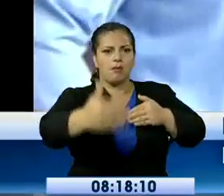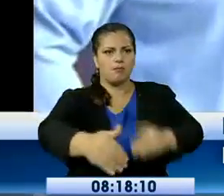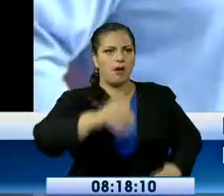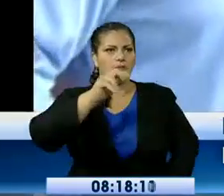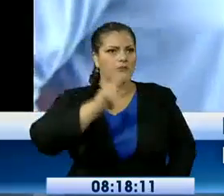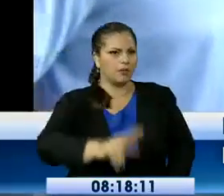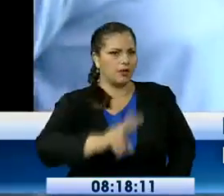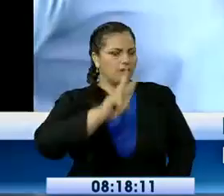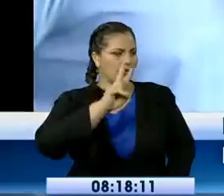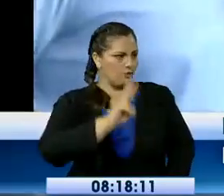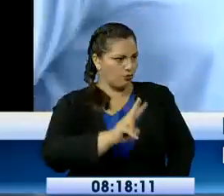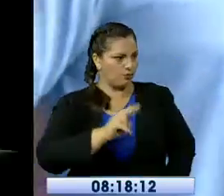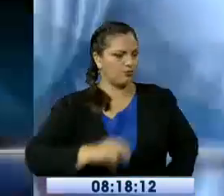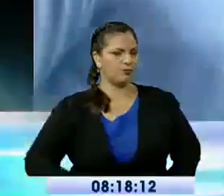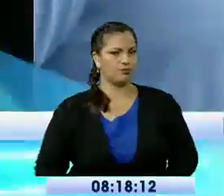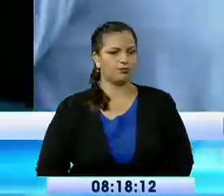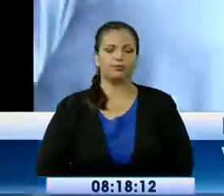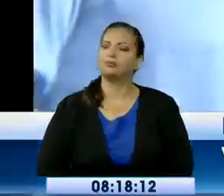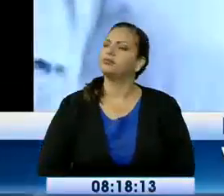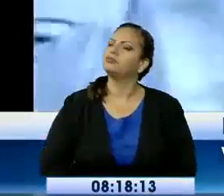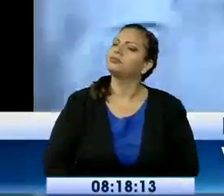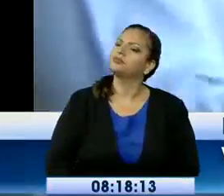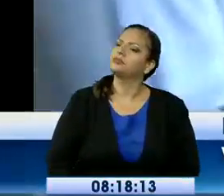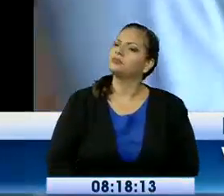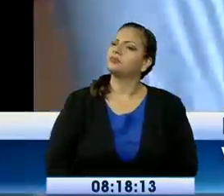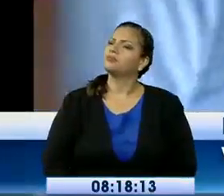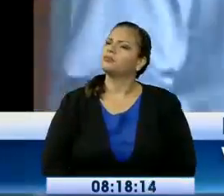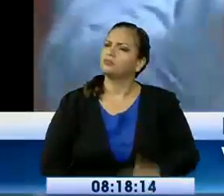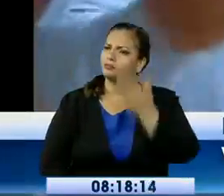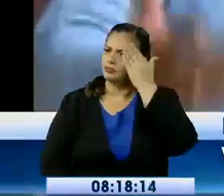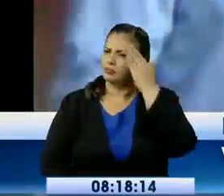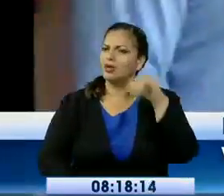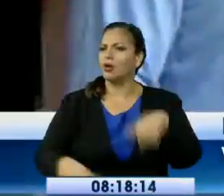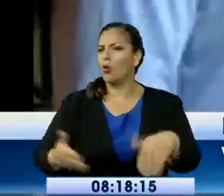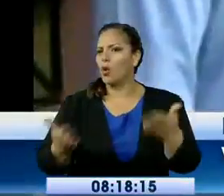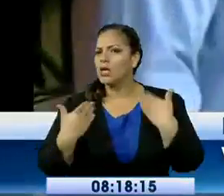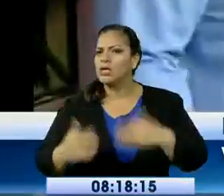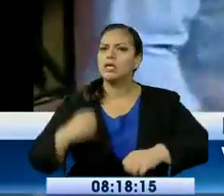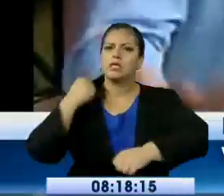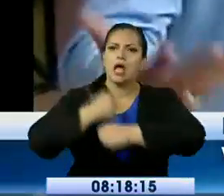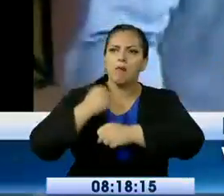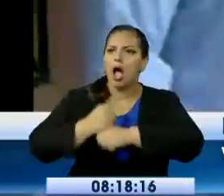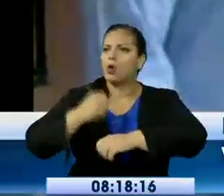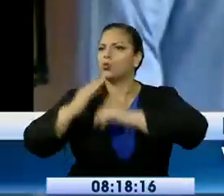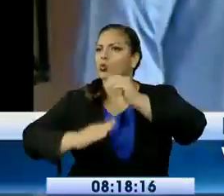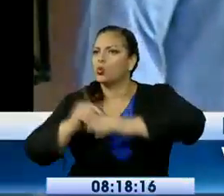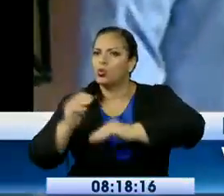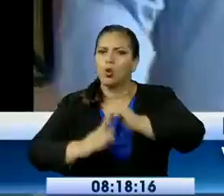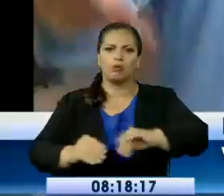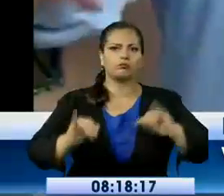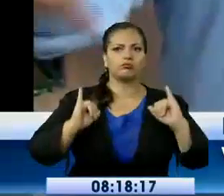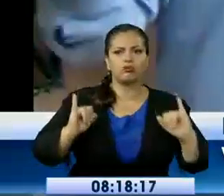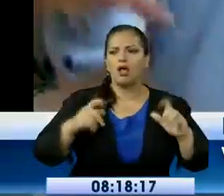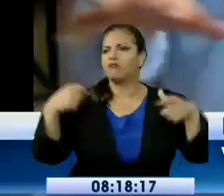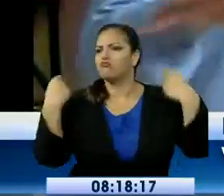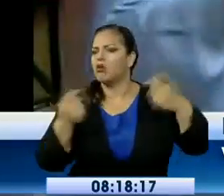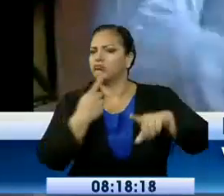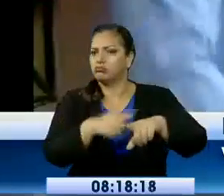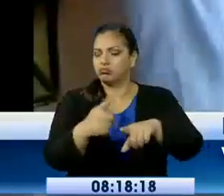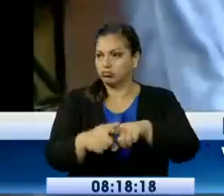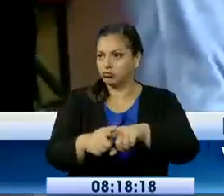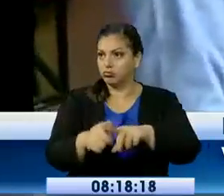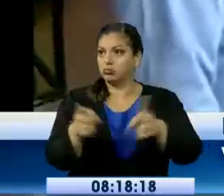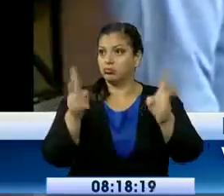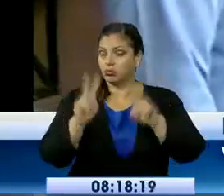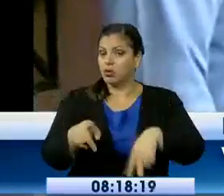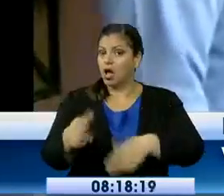hogar. Abogada, es muy importante que también aparte de las obras físicas, ¿no? También de la diversión y todo lo que tiene Julio, también se cuide la salud de